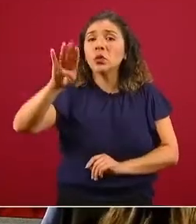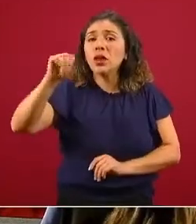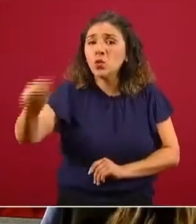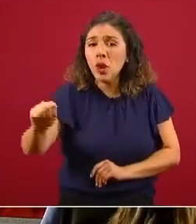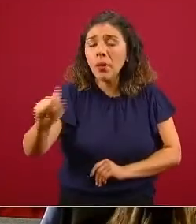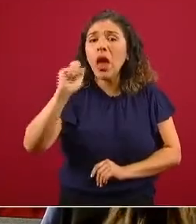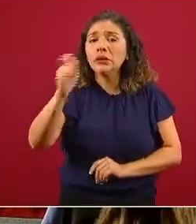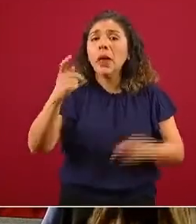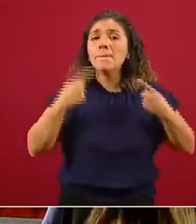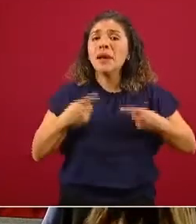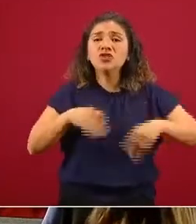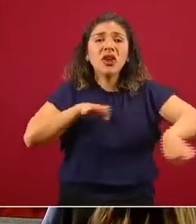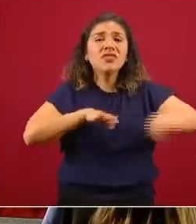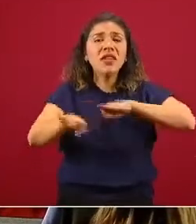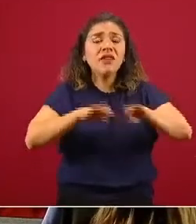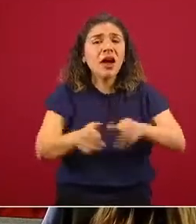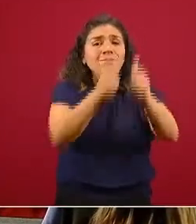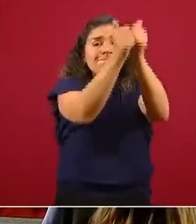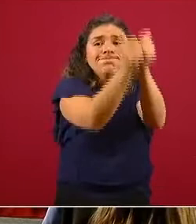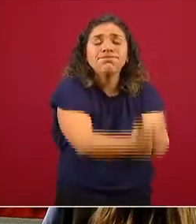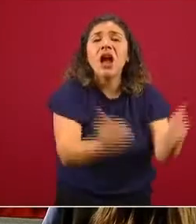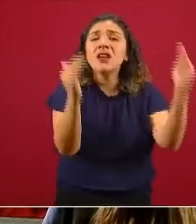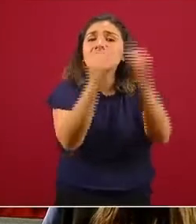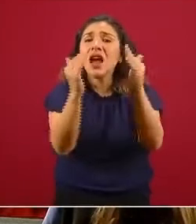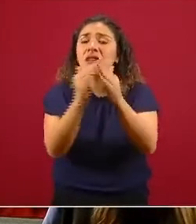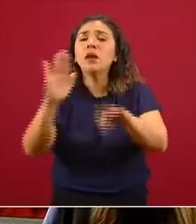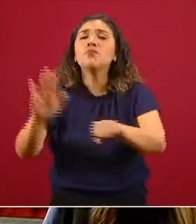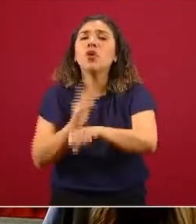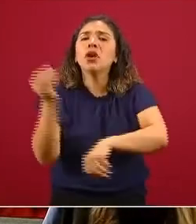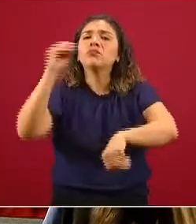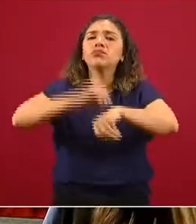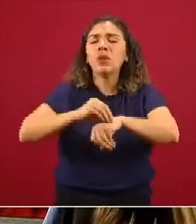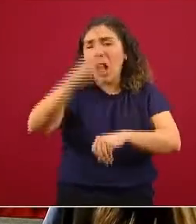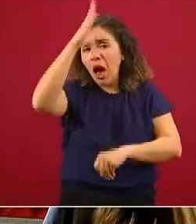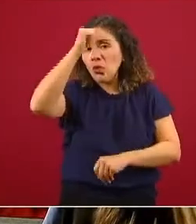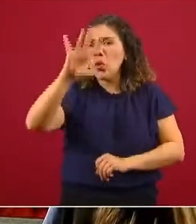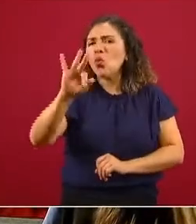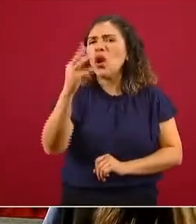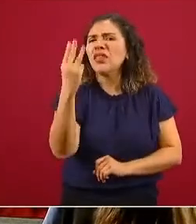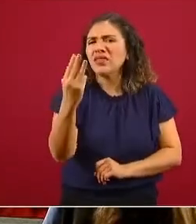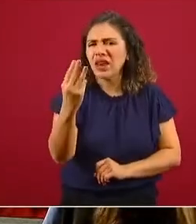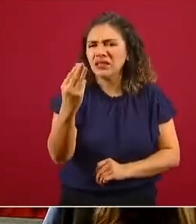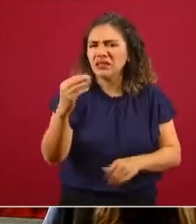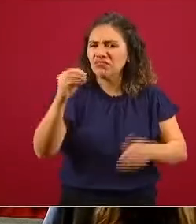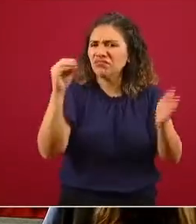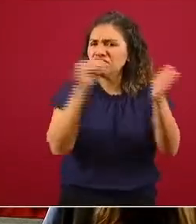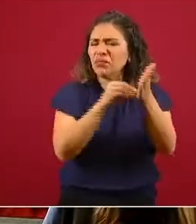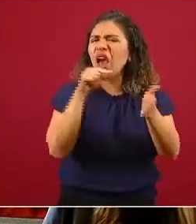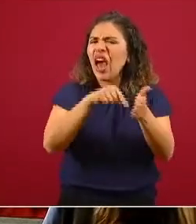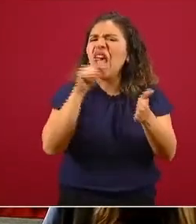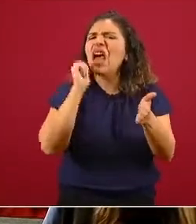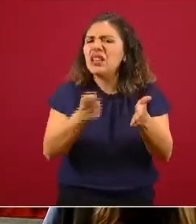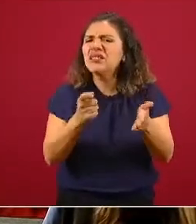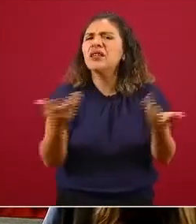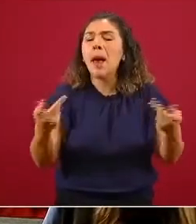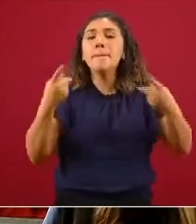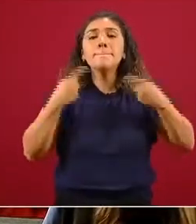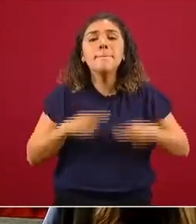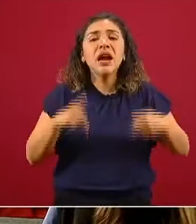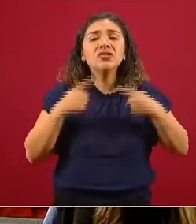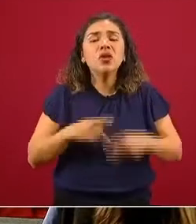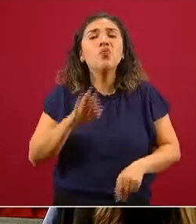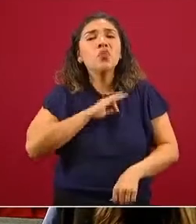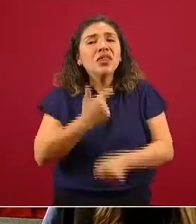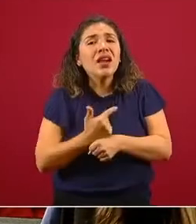8,459 son los trabajadores aislados en casa por cláusula 43. La cláusula 43 realmente son el